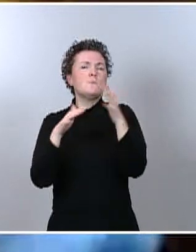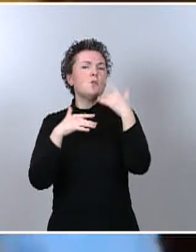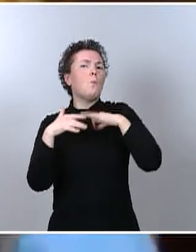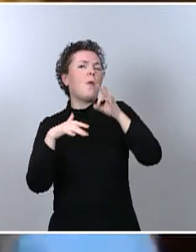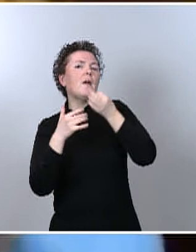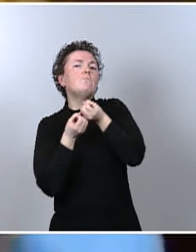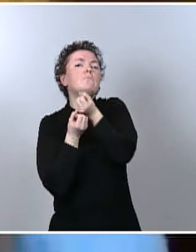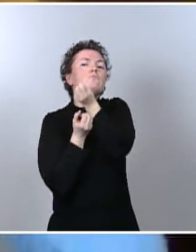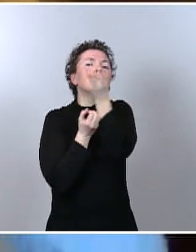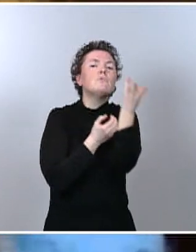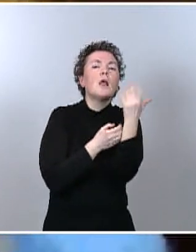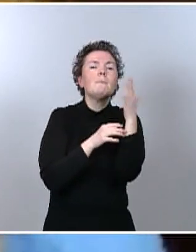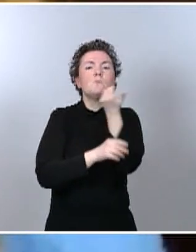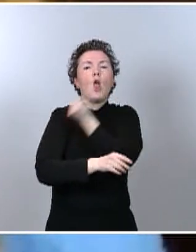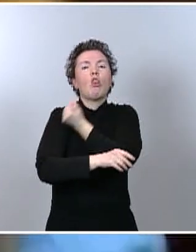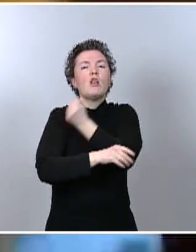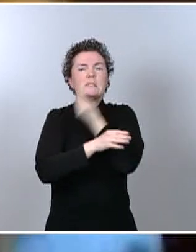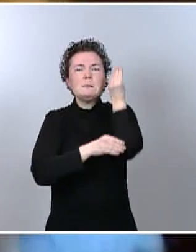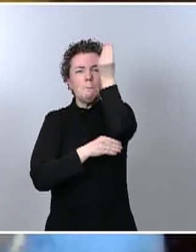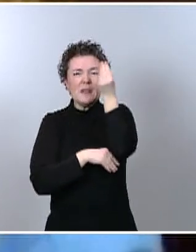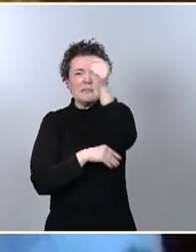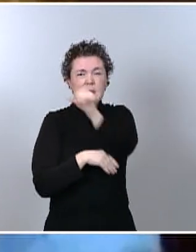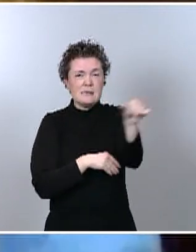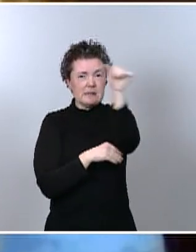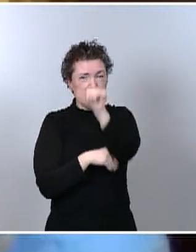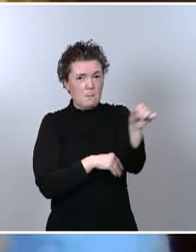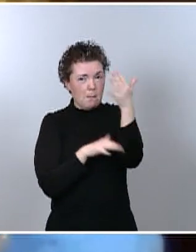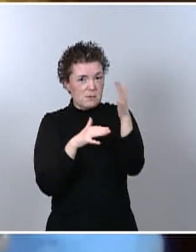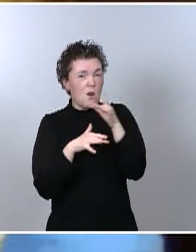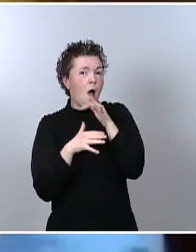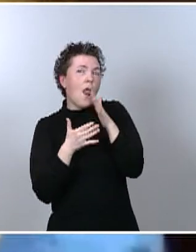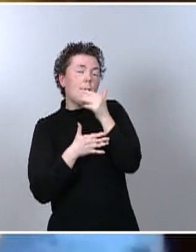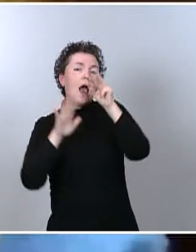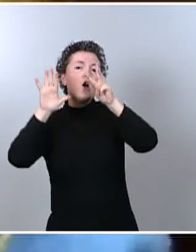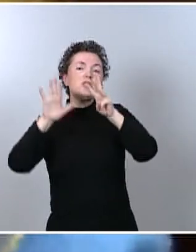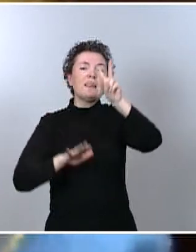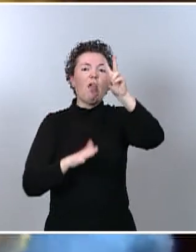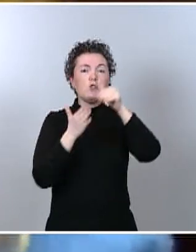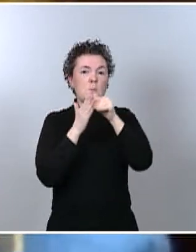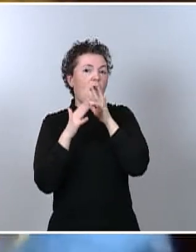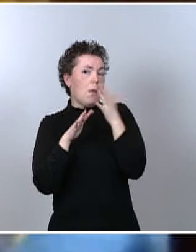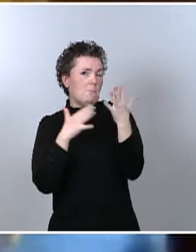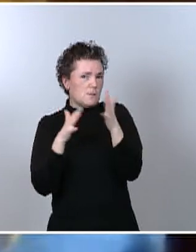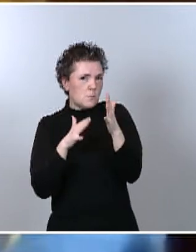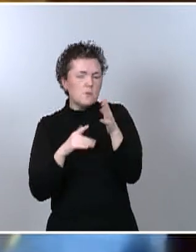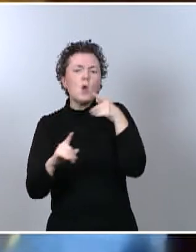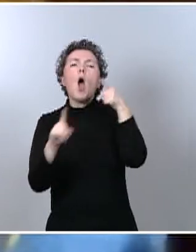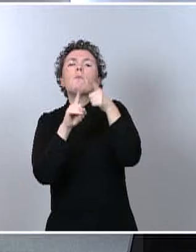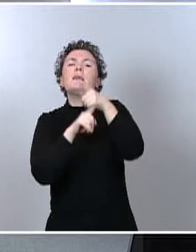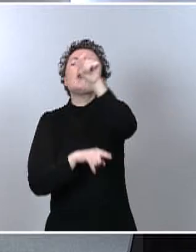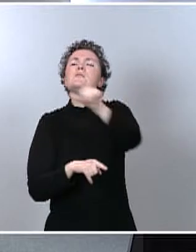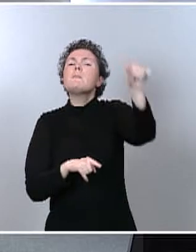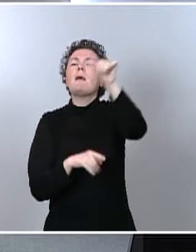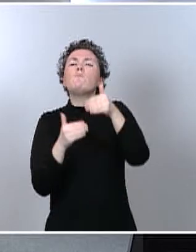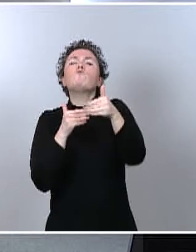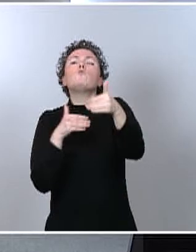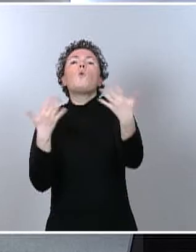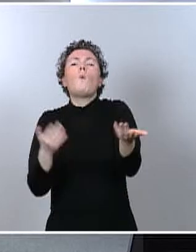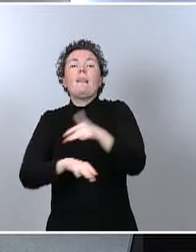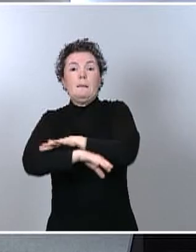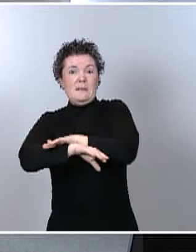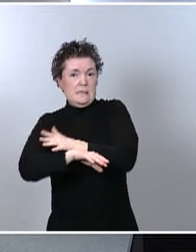campaña de vacunación a partir de ahora, que se levanten los problemas que ha habido por las festividades de la Navidad. Me gustaría saber si nos